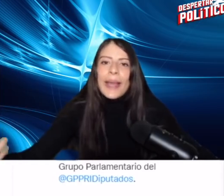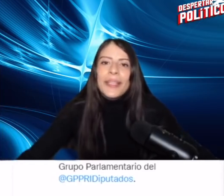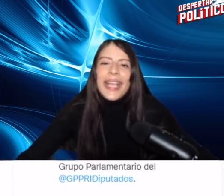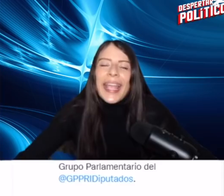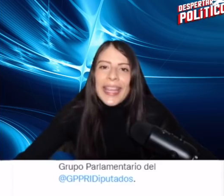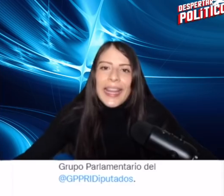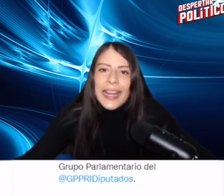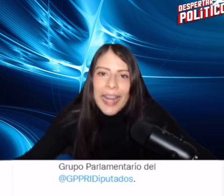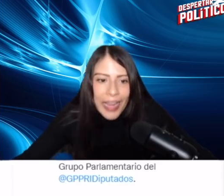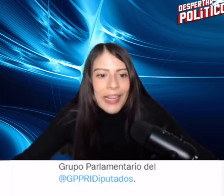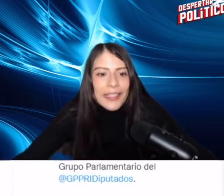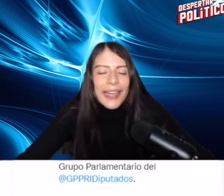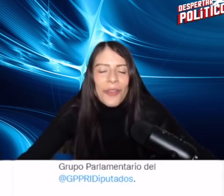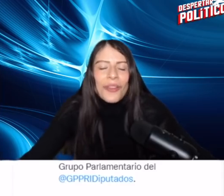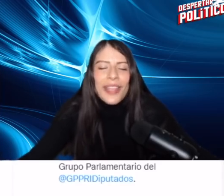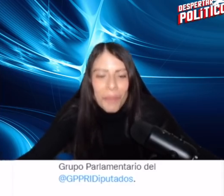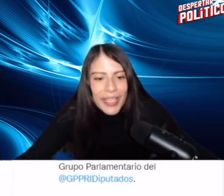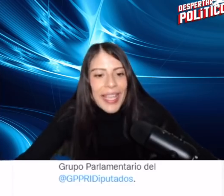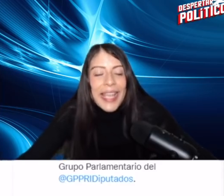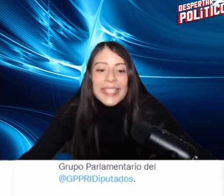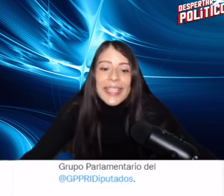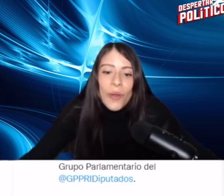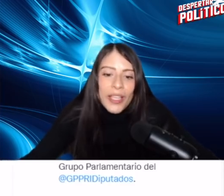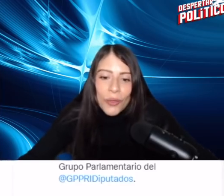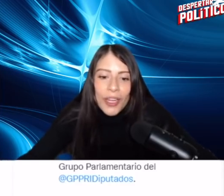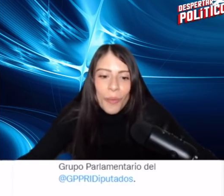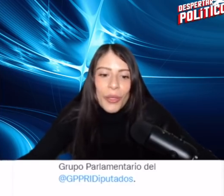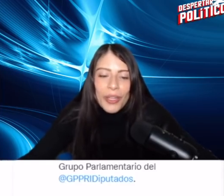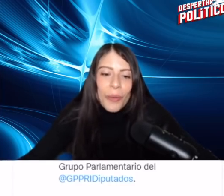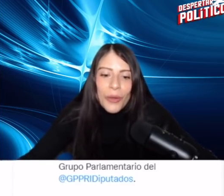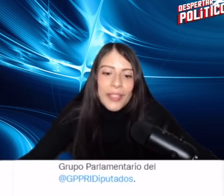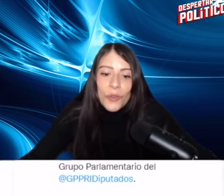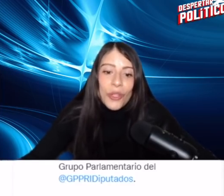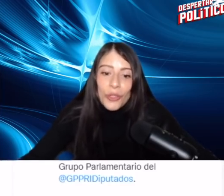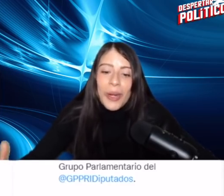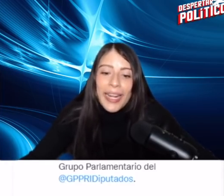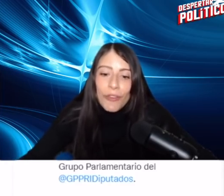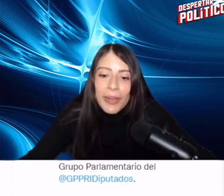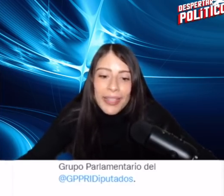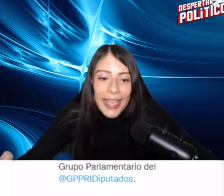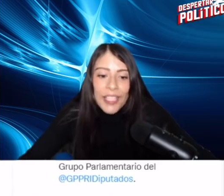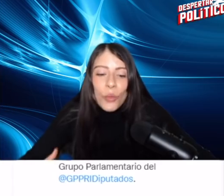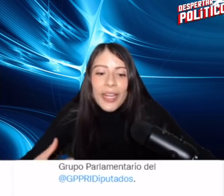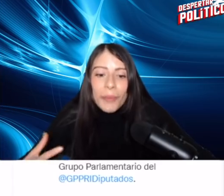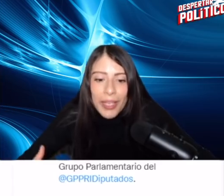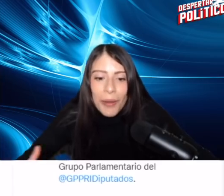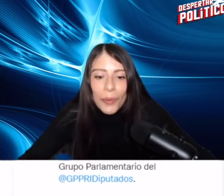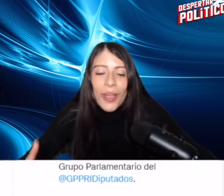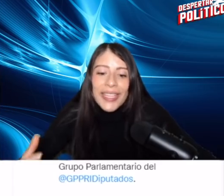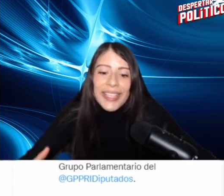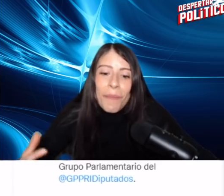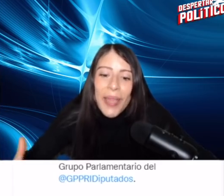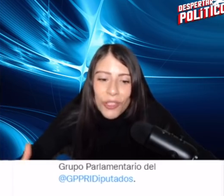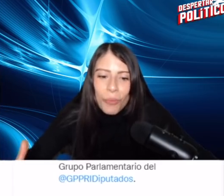que encabeza el Senado del PRI, señaló, aseguró que la opinión del gobierno de Estados Unidos sobre la reforma eléctrica es muy respetable,